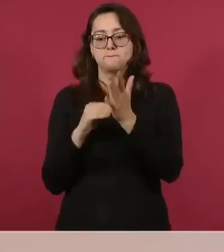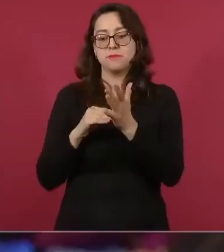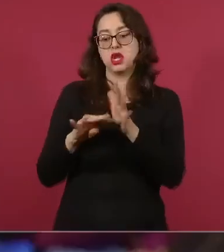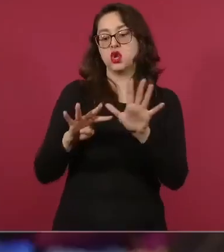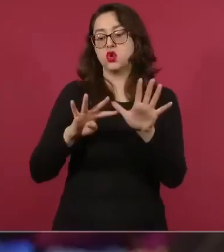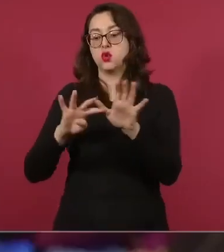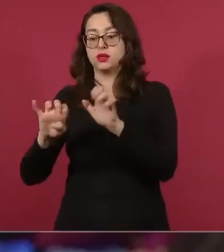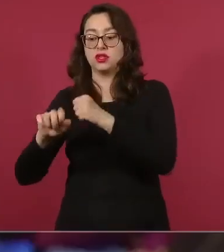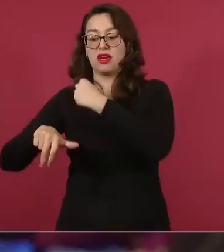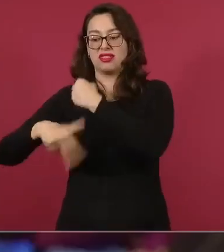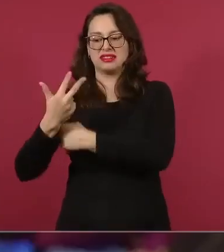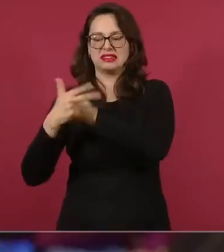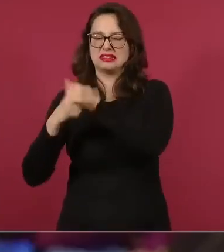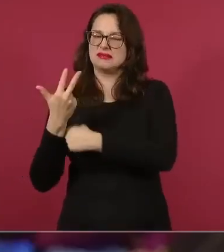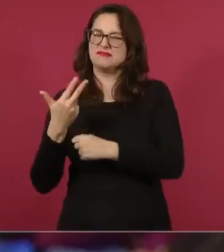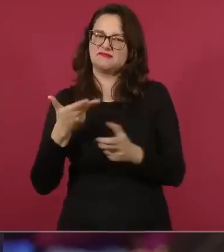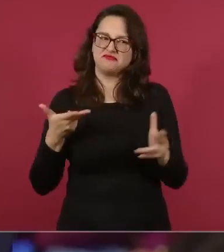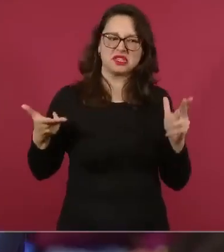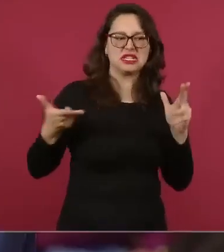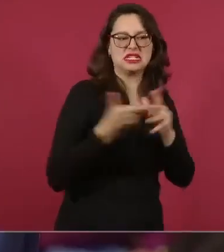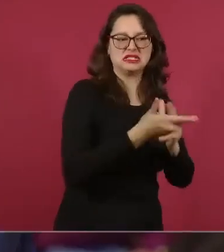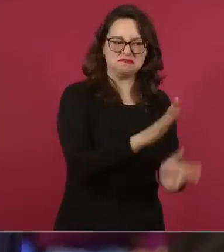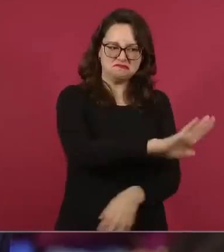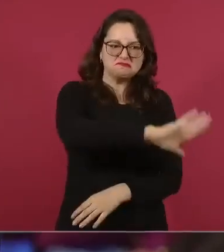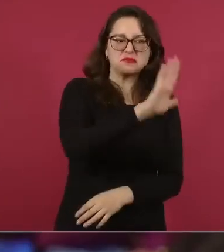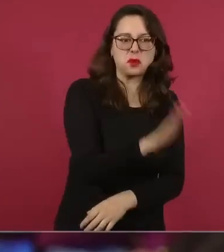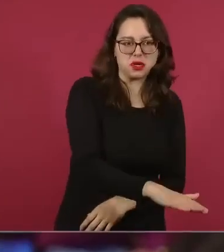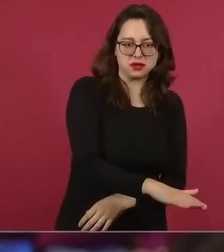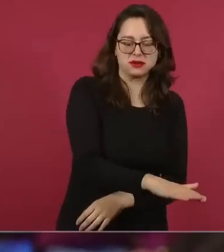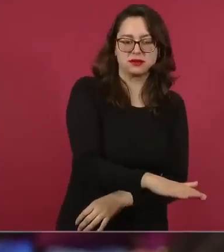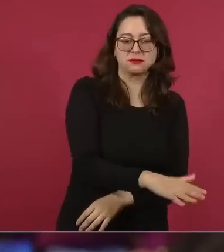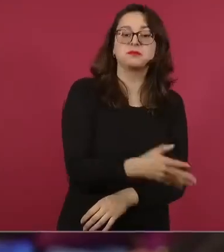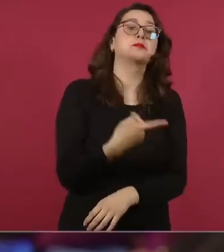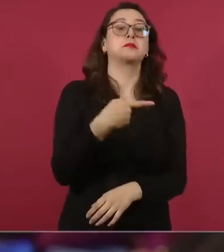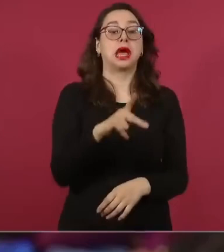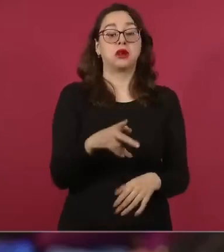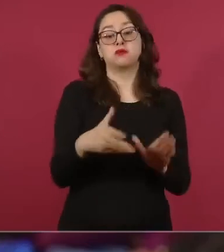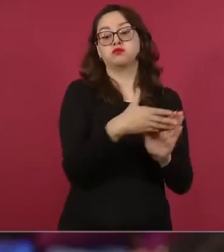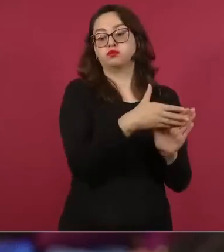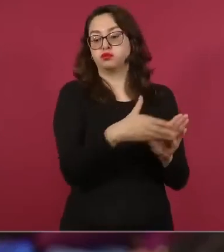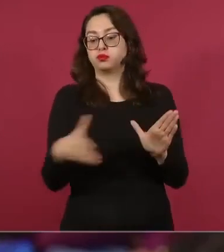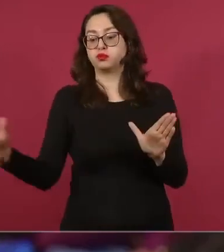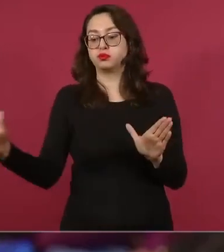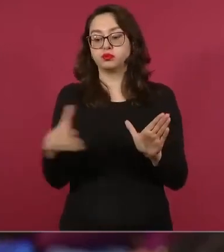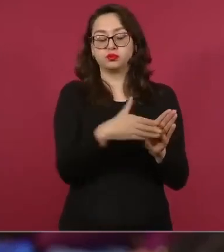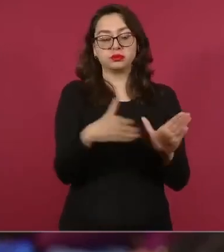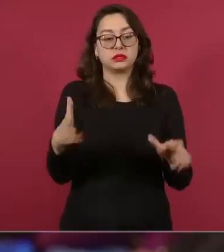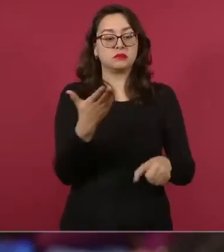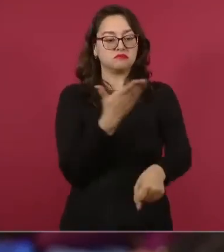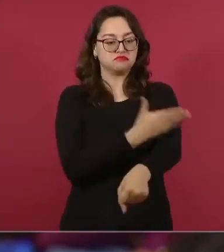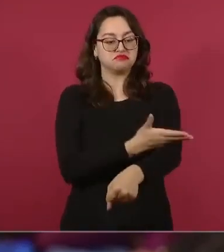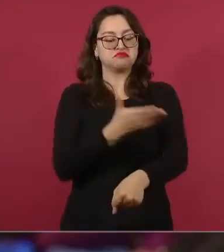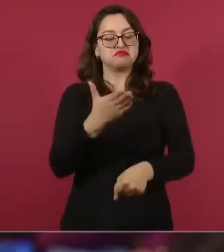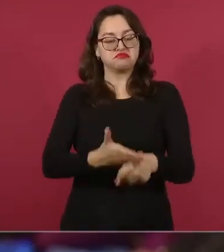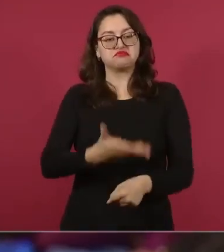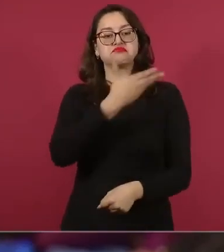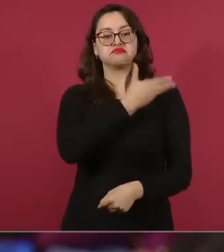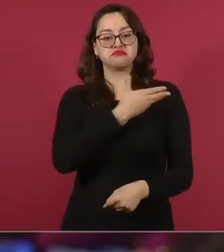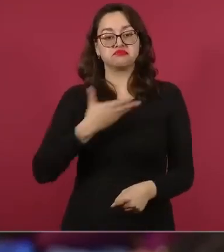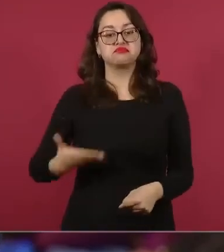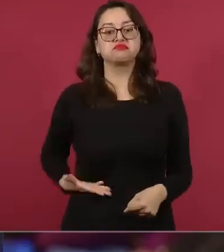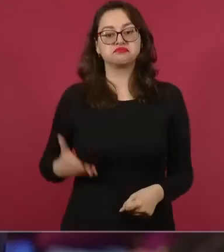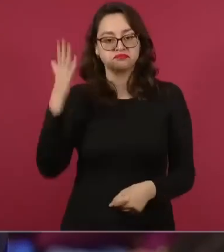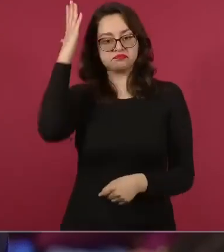febrero de 1913, el líder de la Revolución y presidente de México, Francisco I.